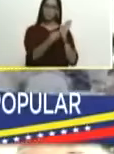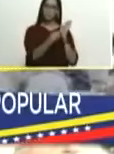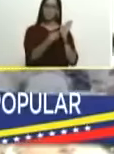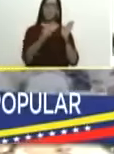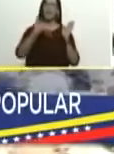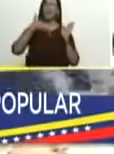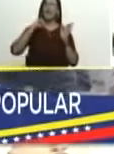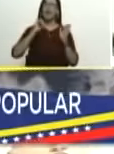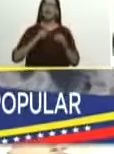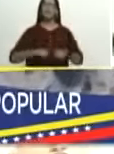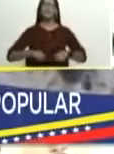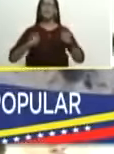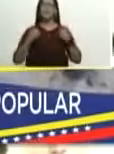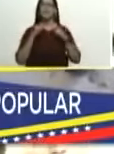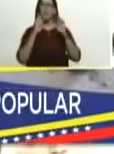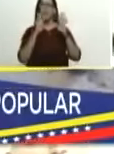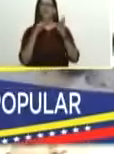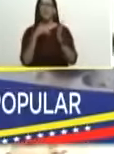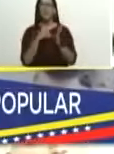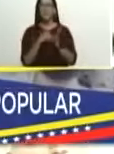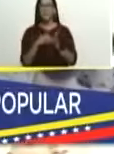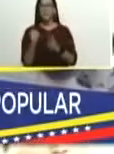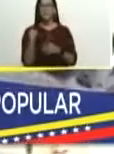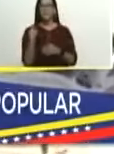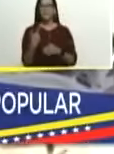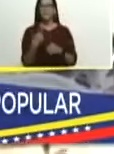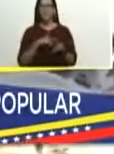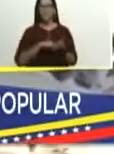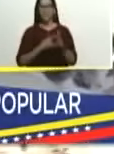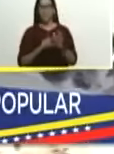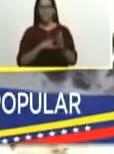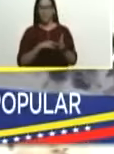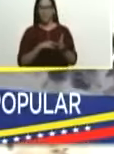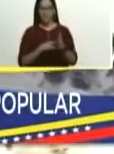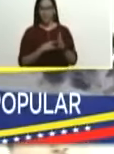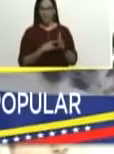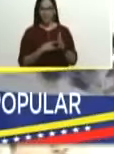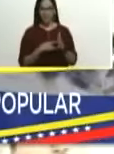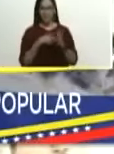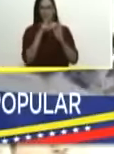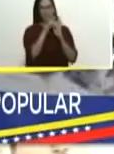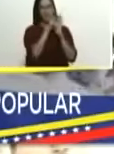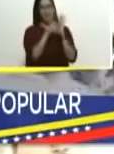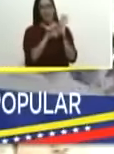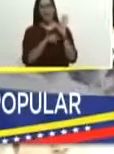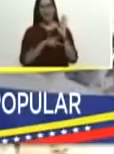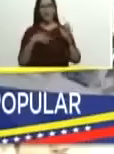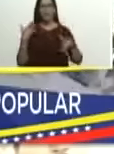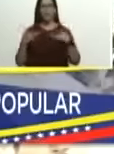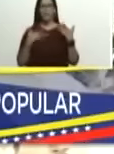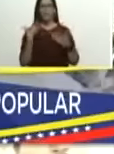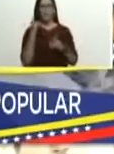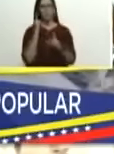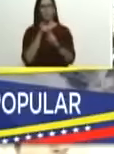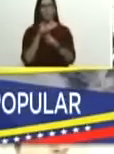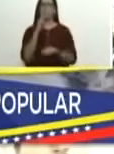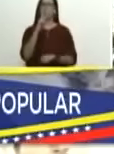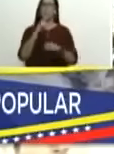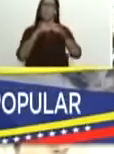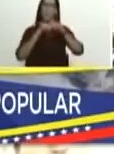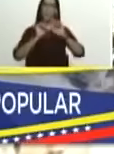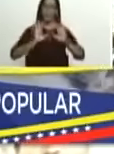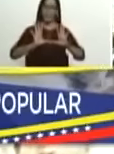más de 9.000 prioridades definidas en agenda de acción concreta del